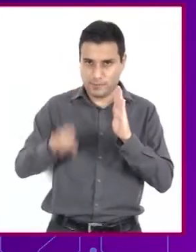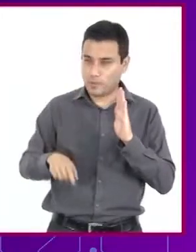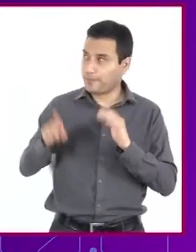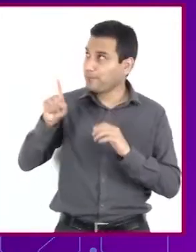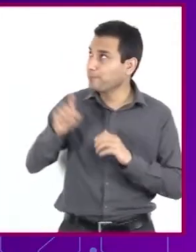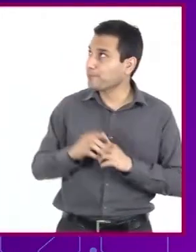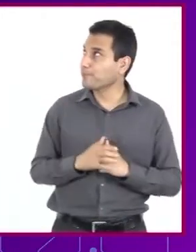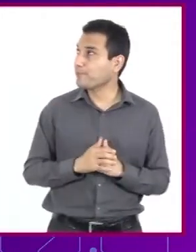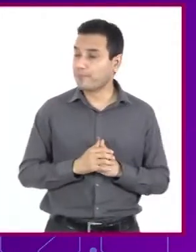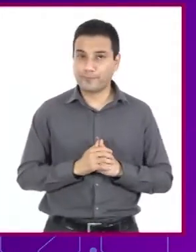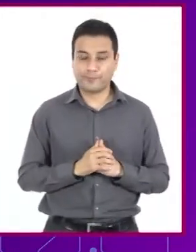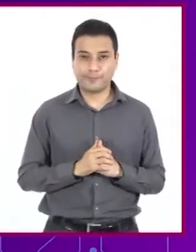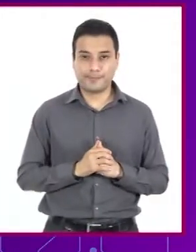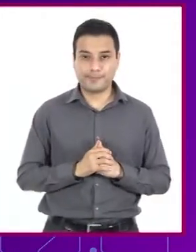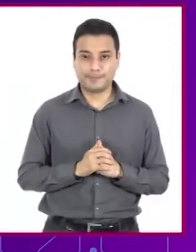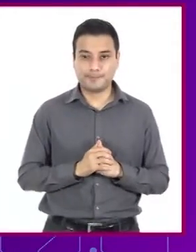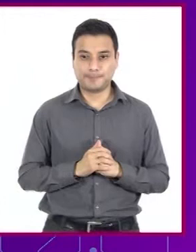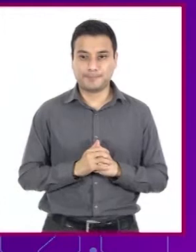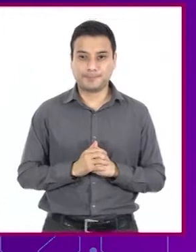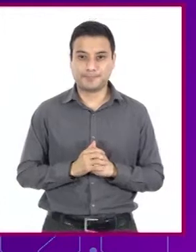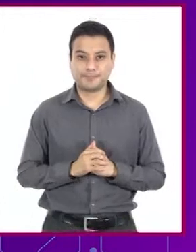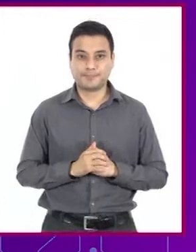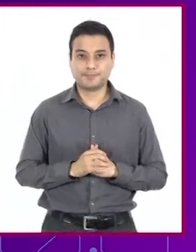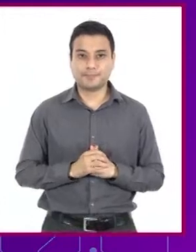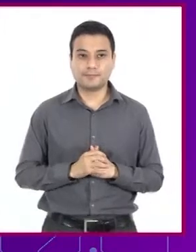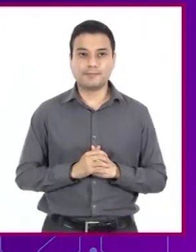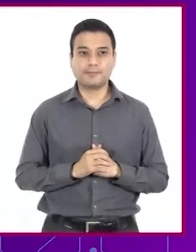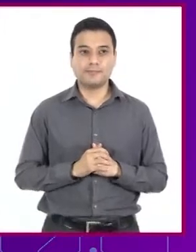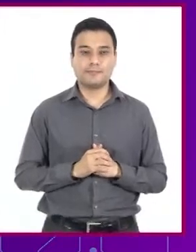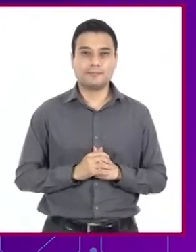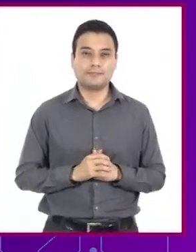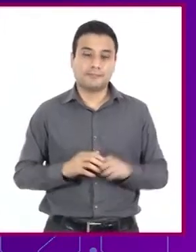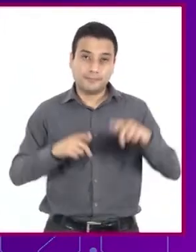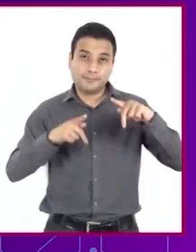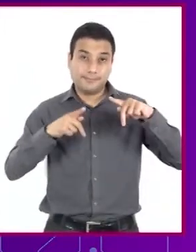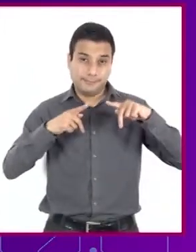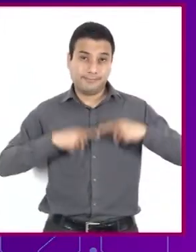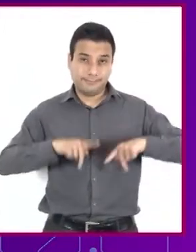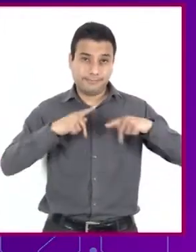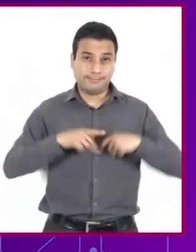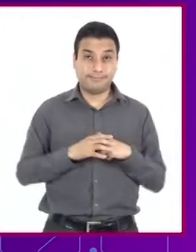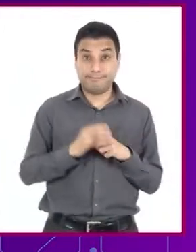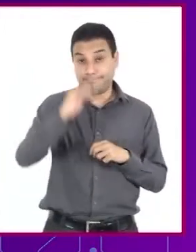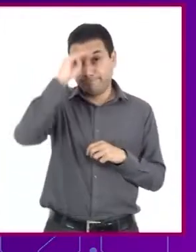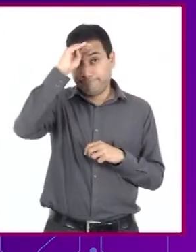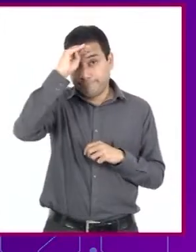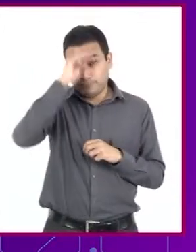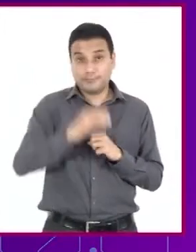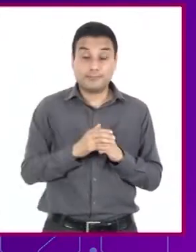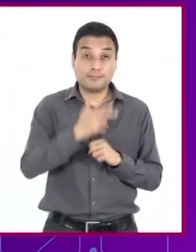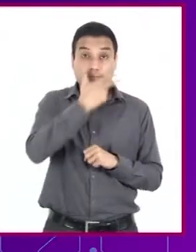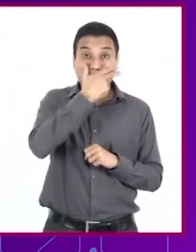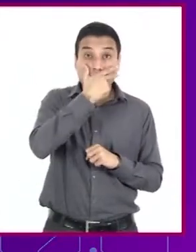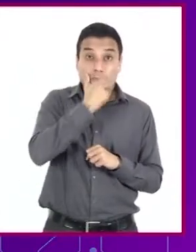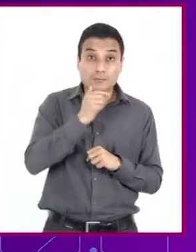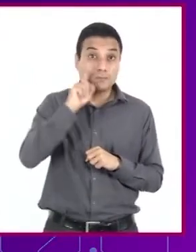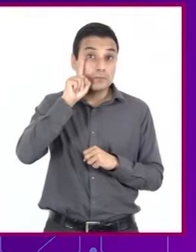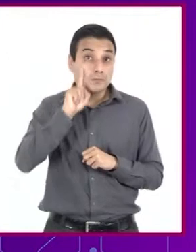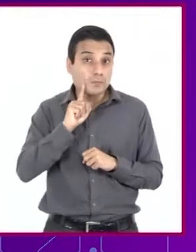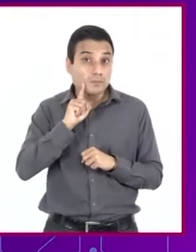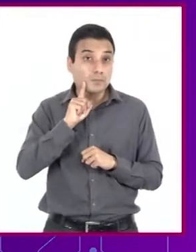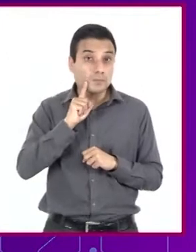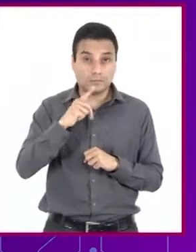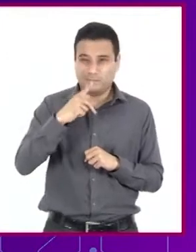Como podemos observar, la idea que se tiene en la sociedad de la mujer y el hombre basada en el sexo ha